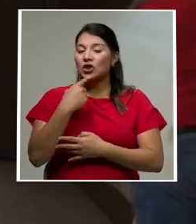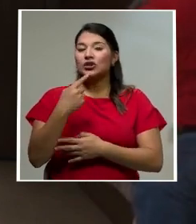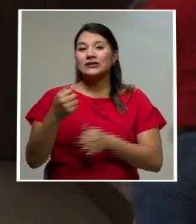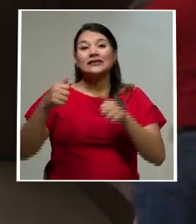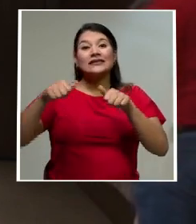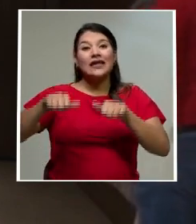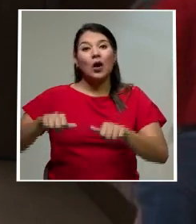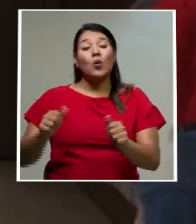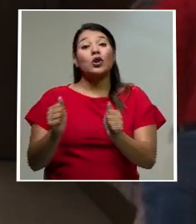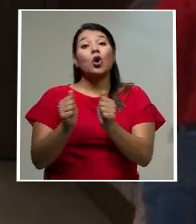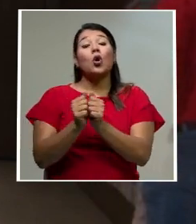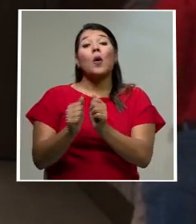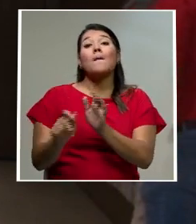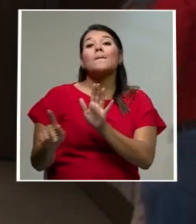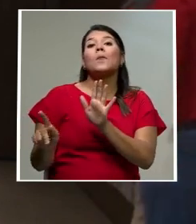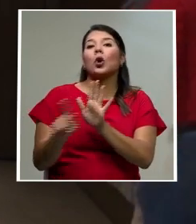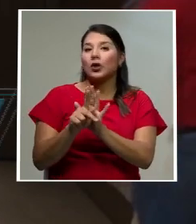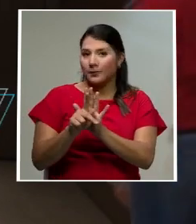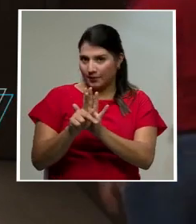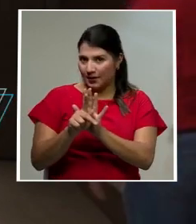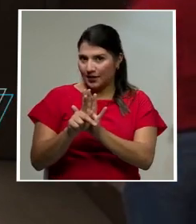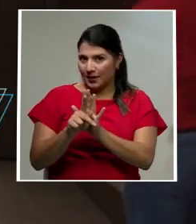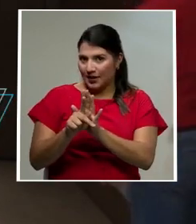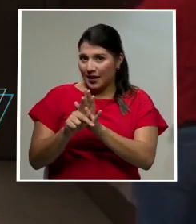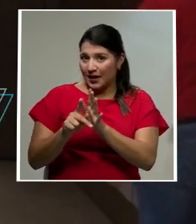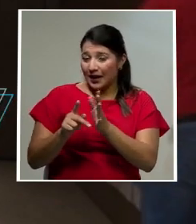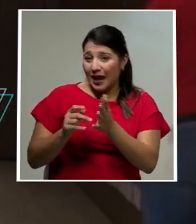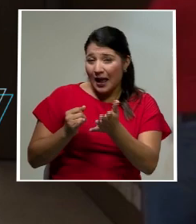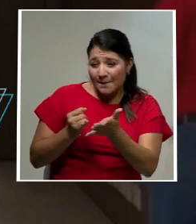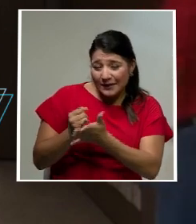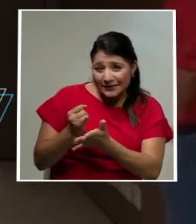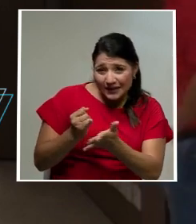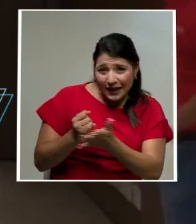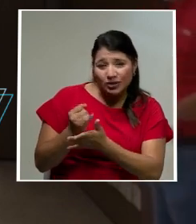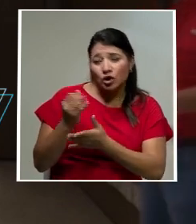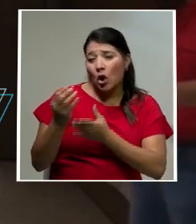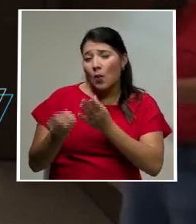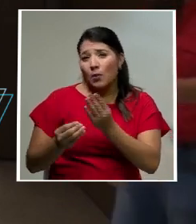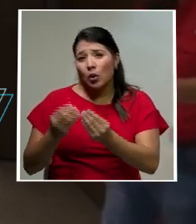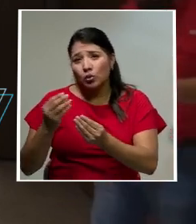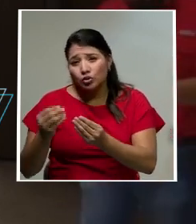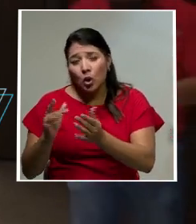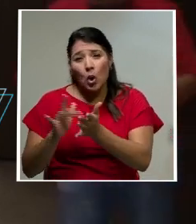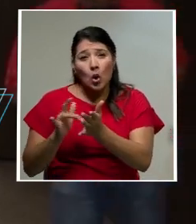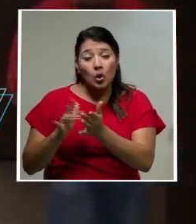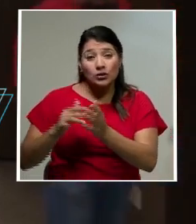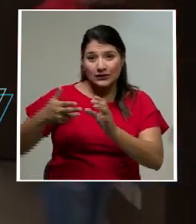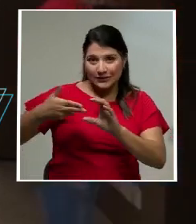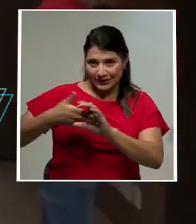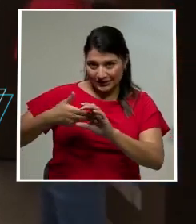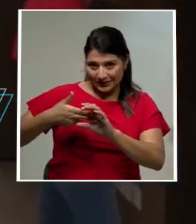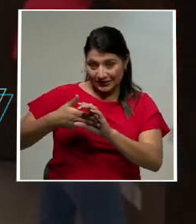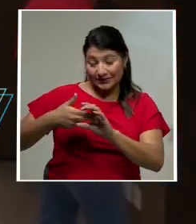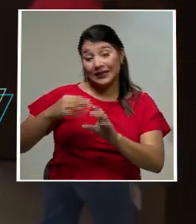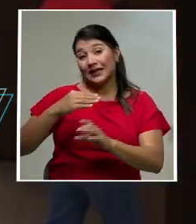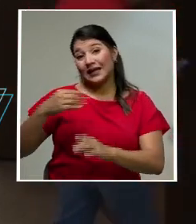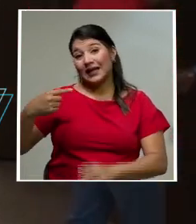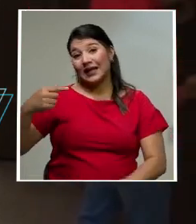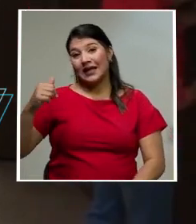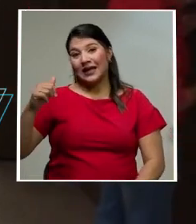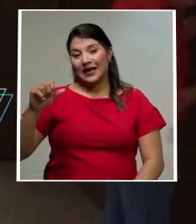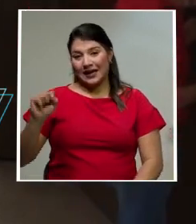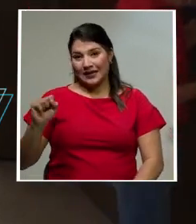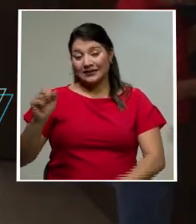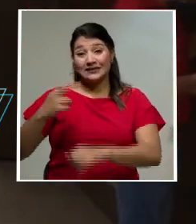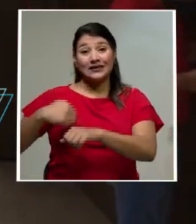de la prohibición de la exploración y la explotación tanto de petróleo como de gas natural. Lo que estamos planteando, y justamente vamos